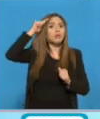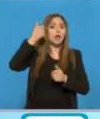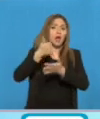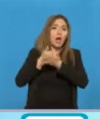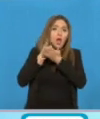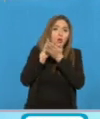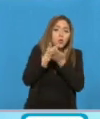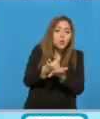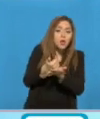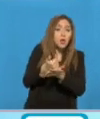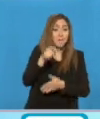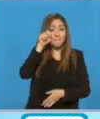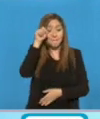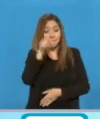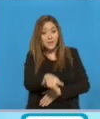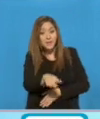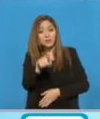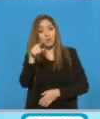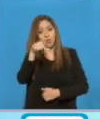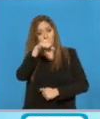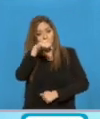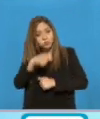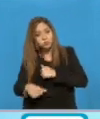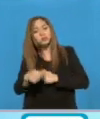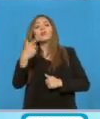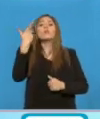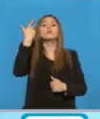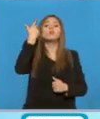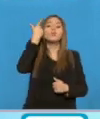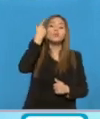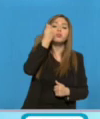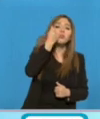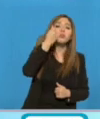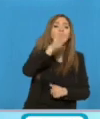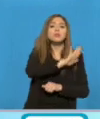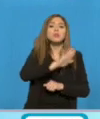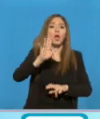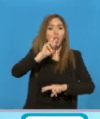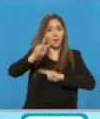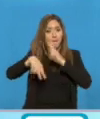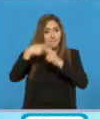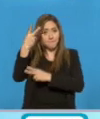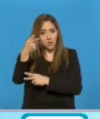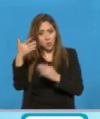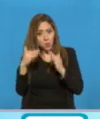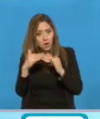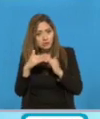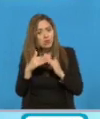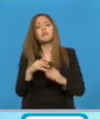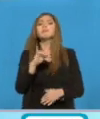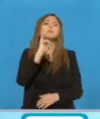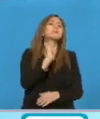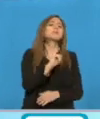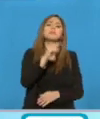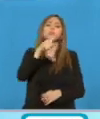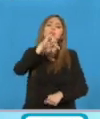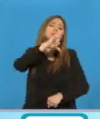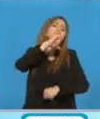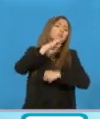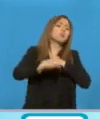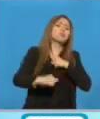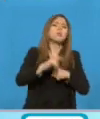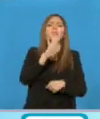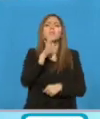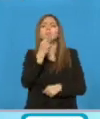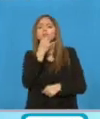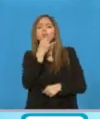si se hace en el mismo consultorio, como decías, si la anestesia es local, ese mismo día vas a tu casa. Es completamente ambulatorio, el paciente se hace su procedimiento, más